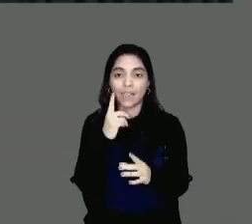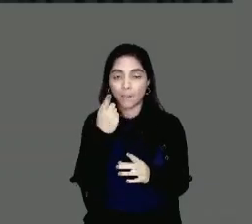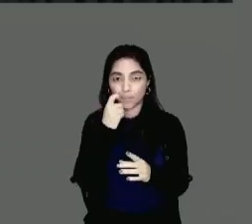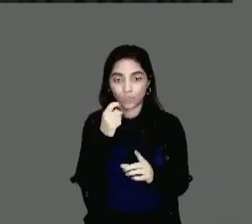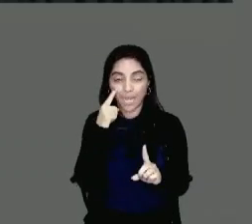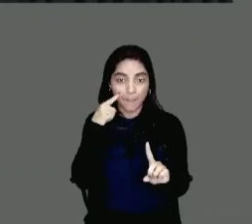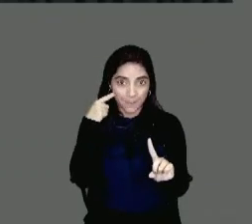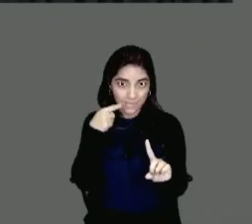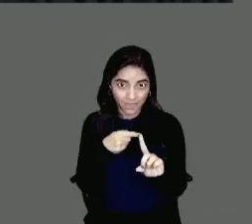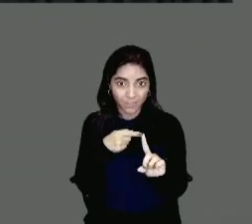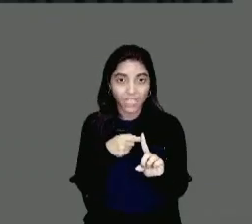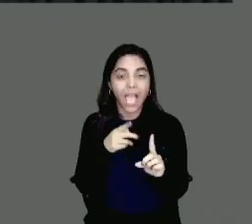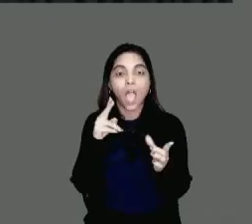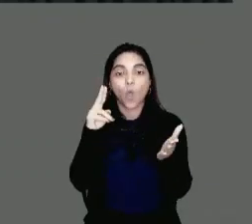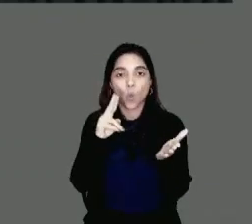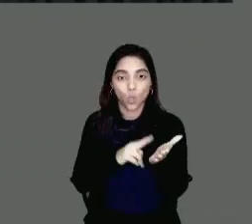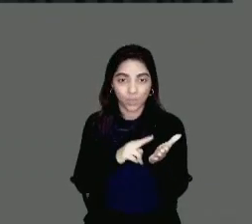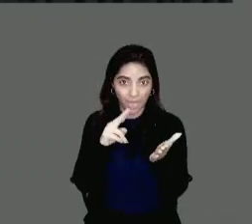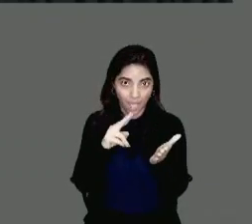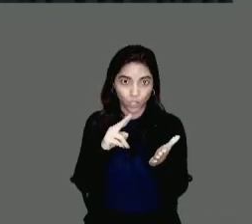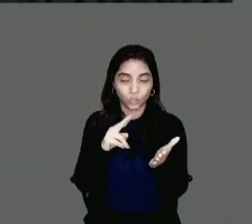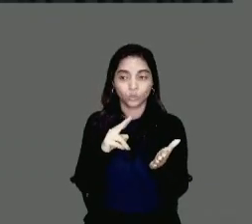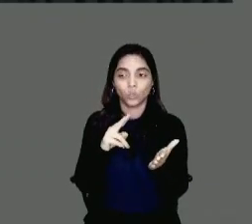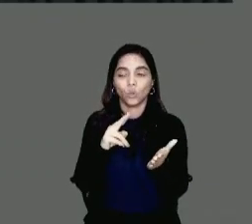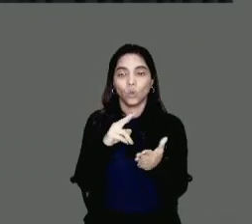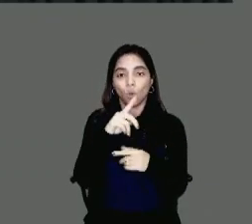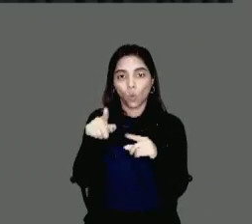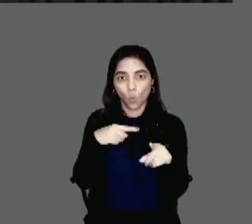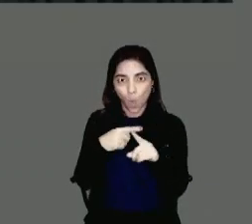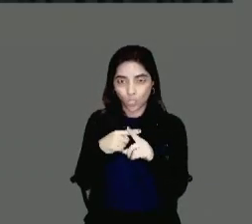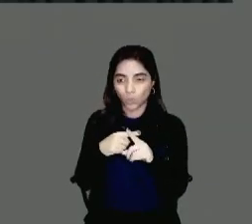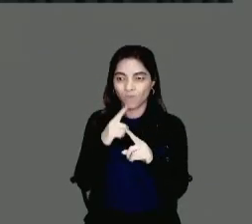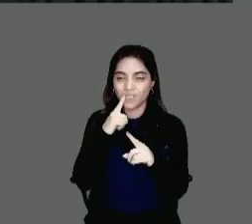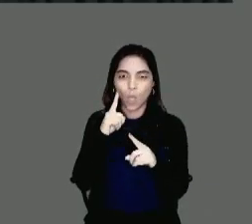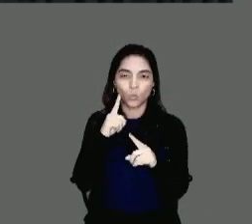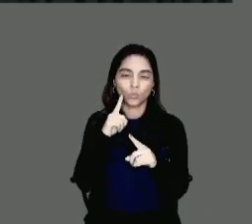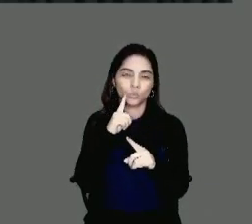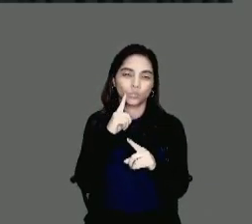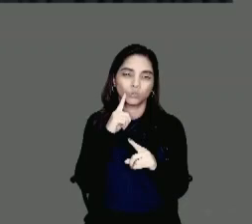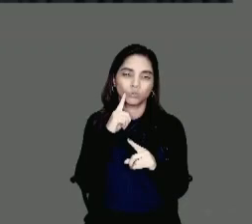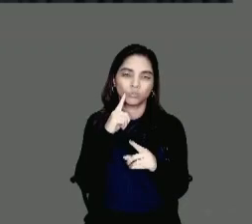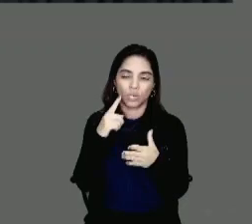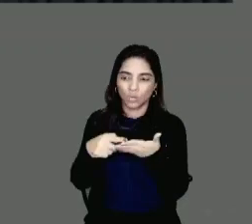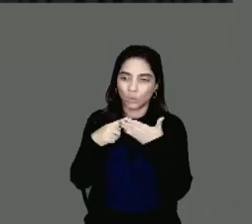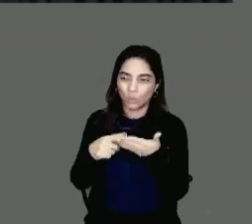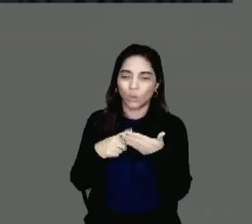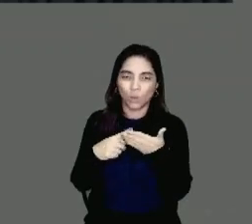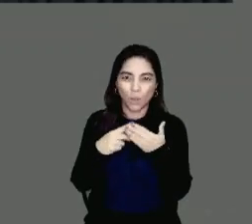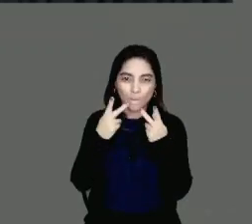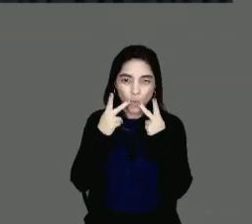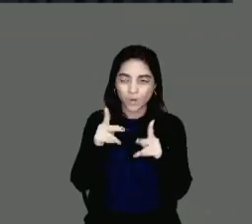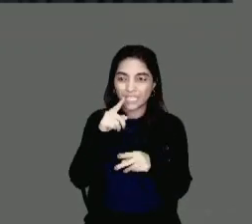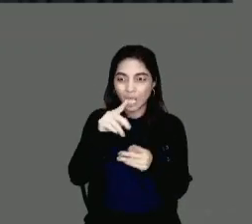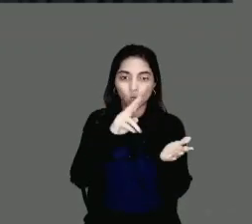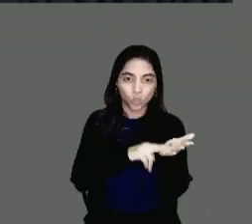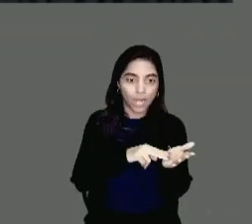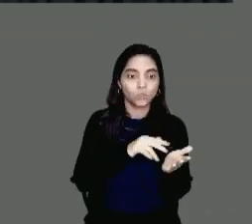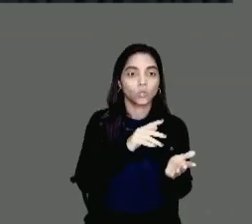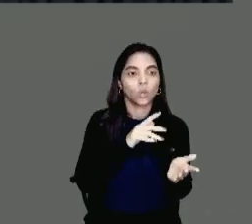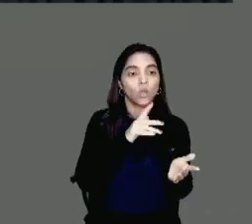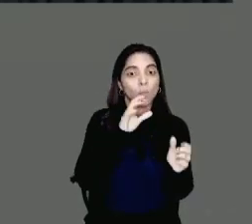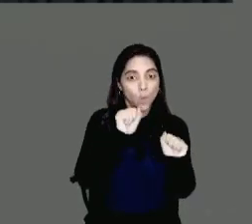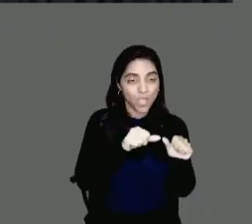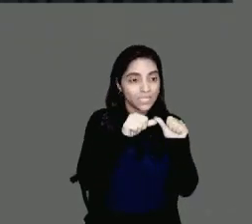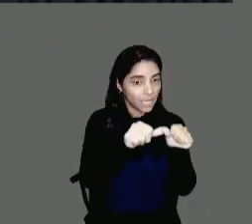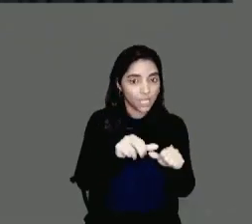atada al contrato cuando había un debate público sobre si el contrato era nulo o válido etcétera